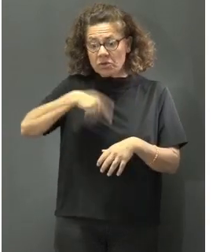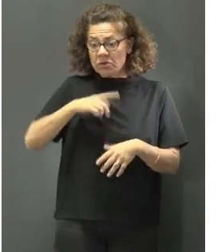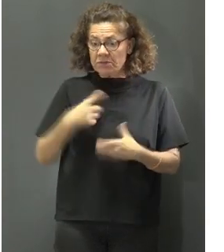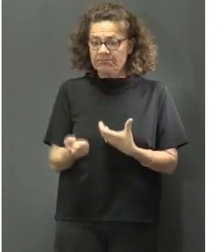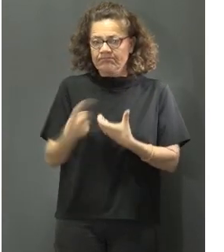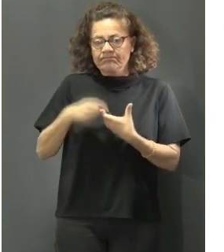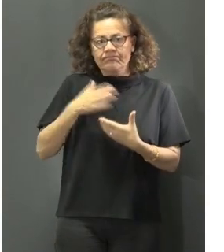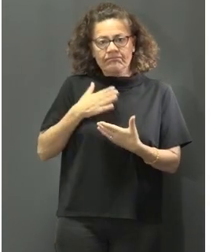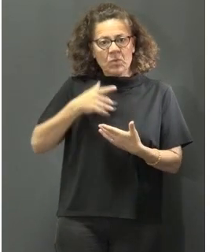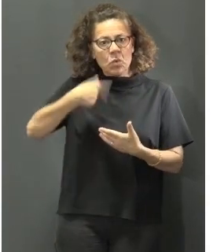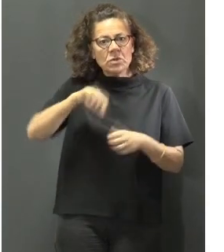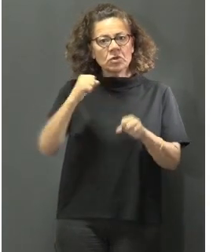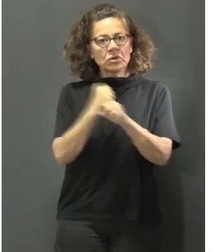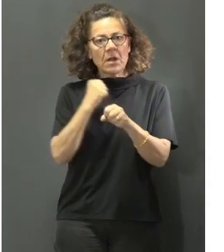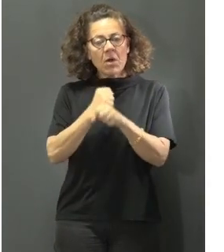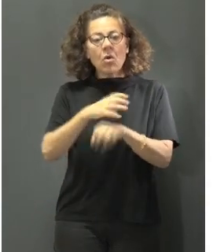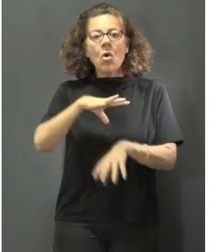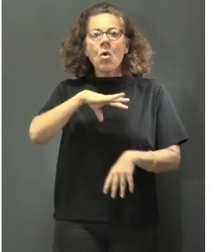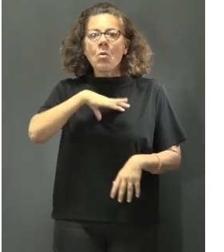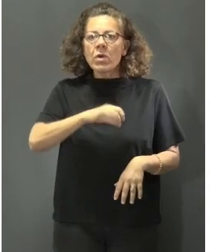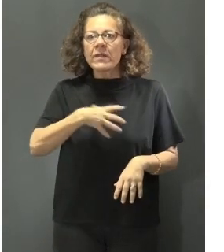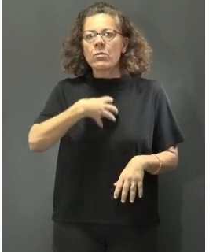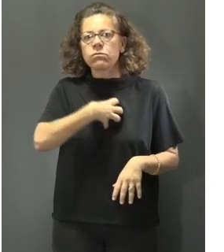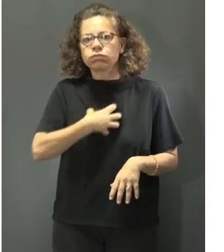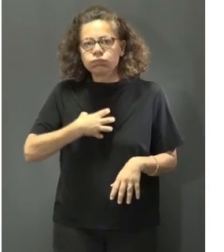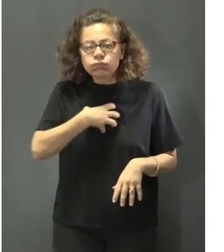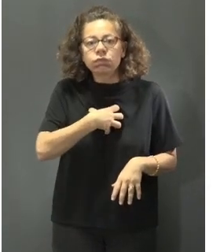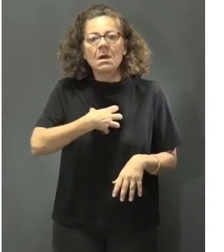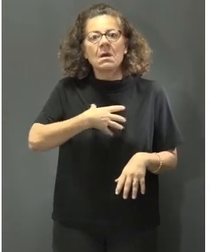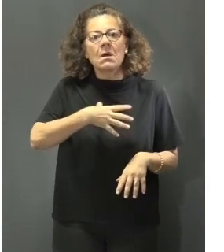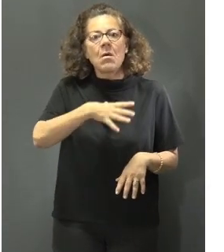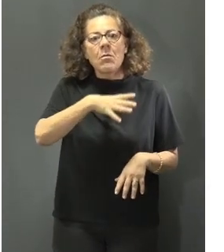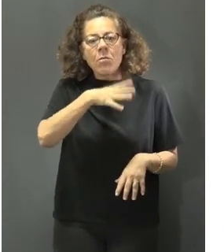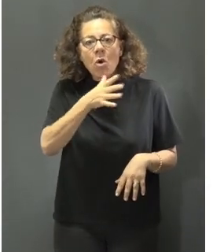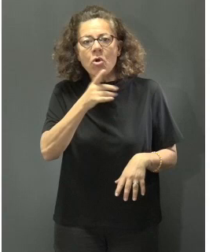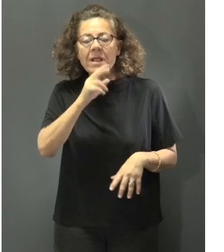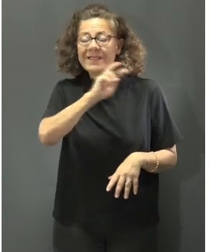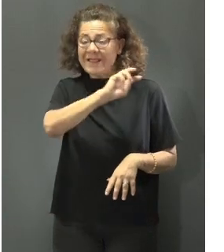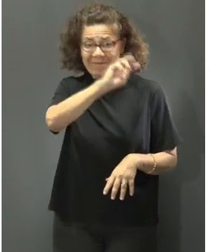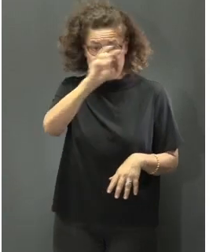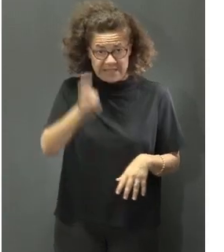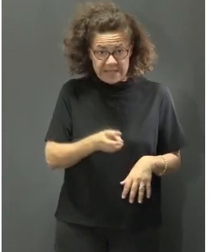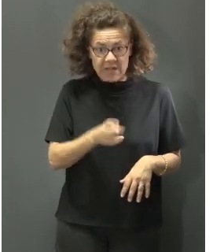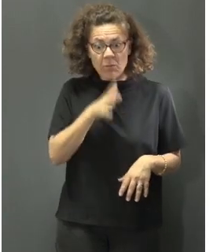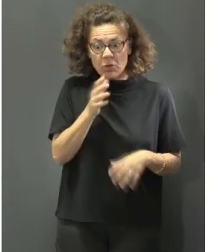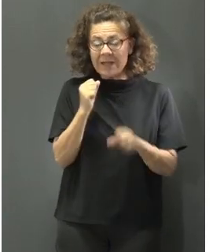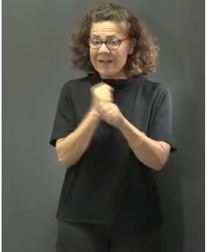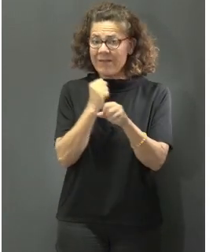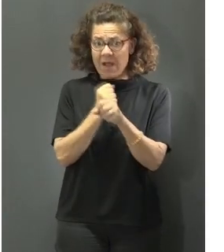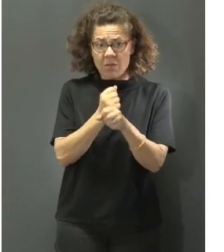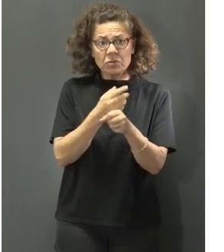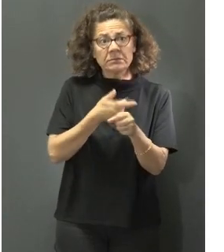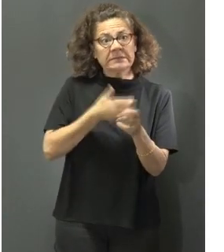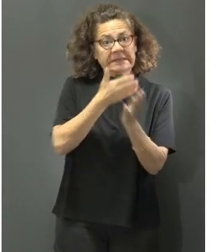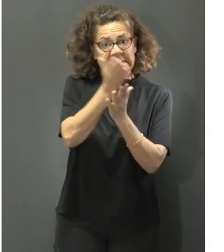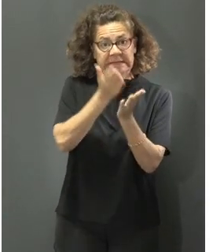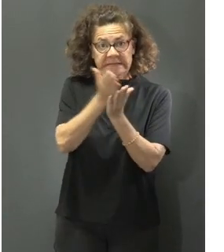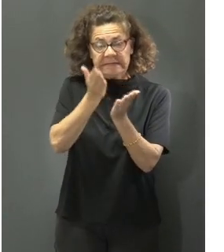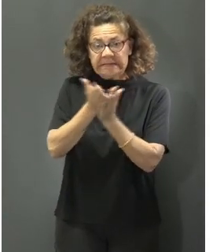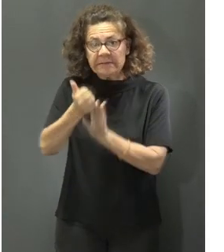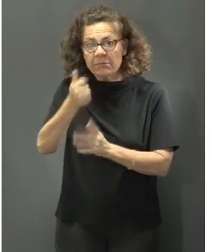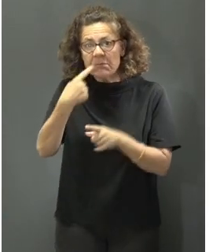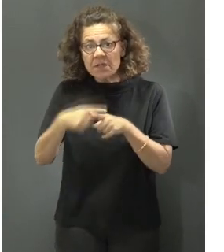de nuestro trabajo. Nos puede costar más que por la diversidad, porque trabajamos en más cosas y puede suponer